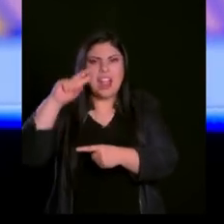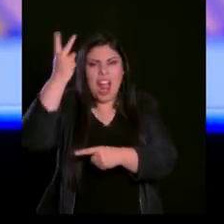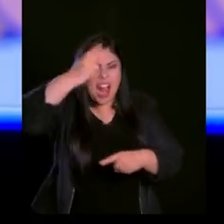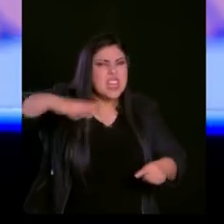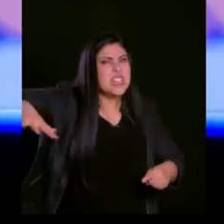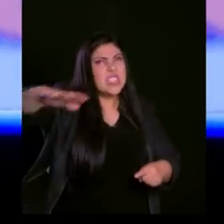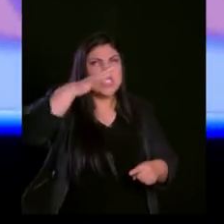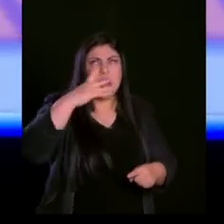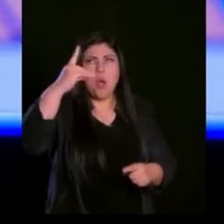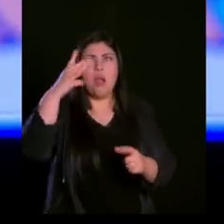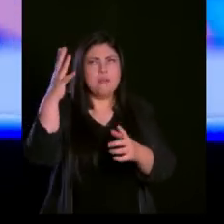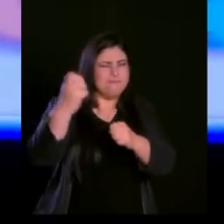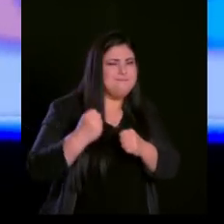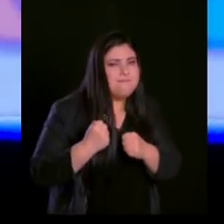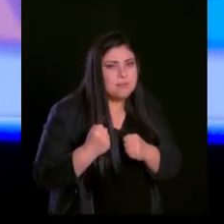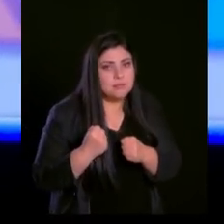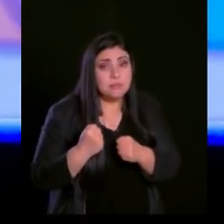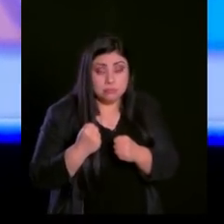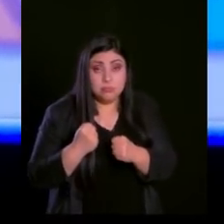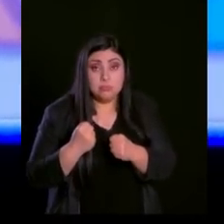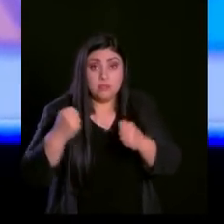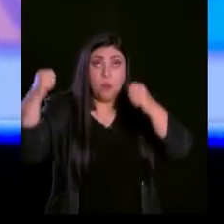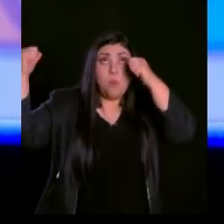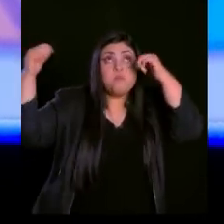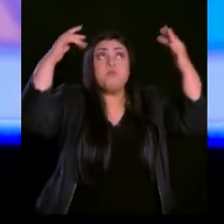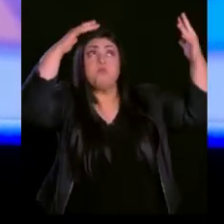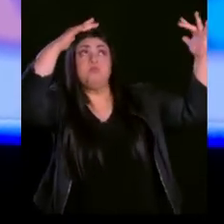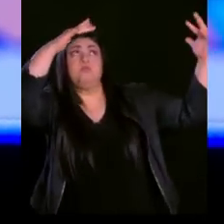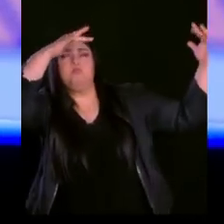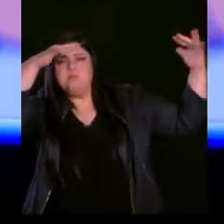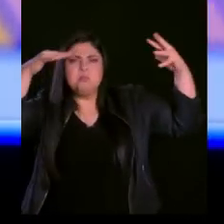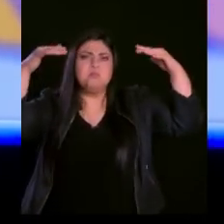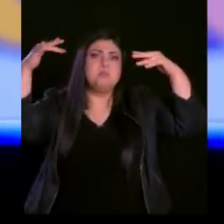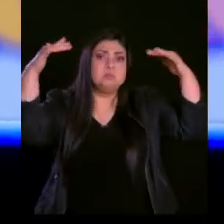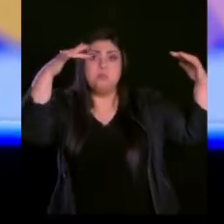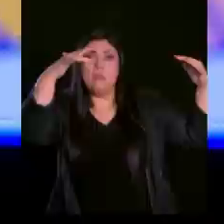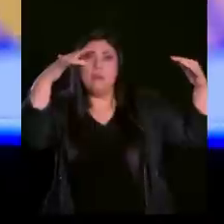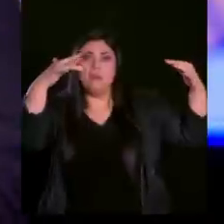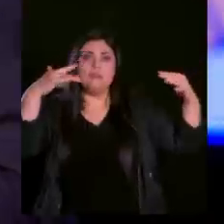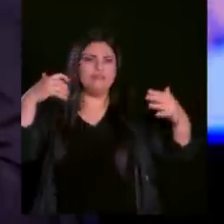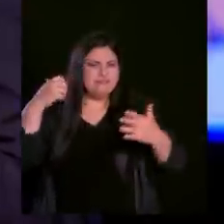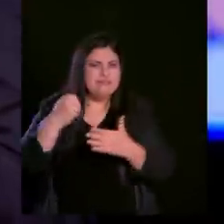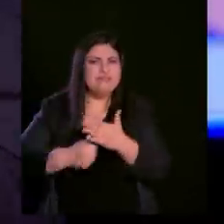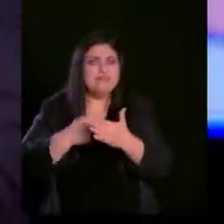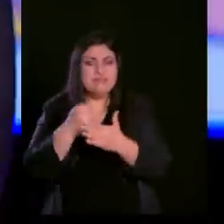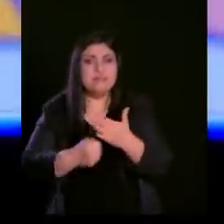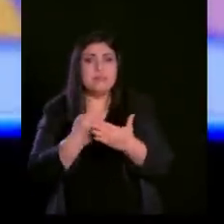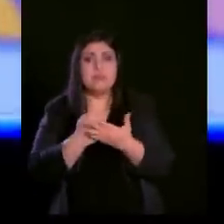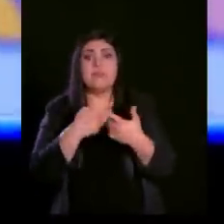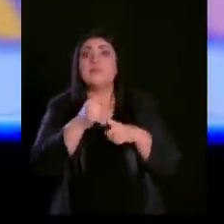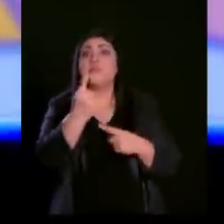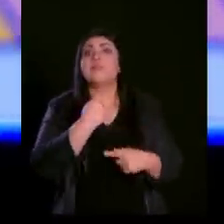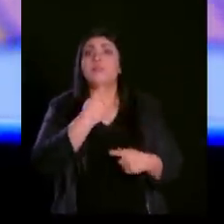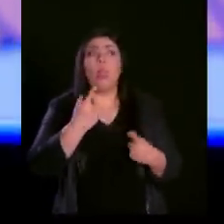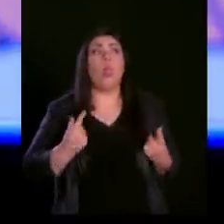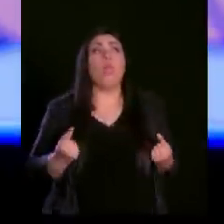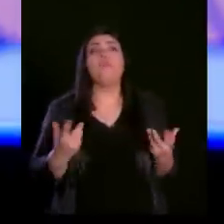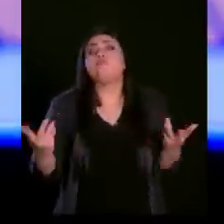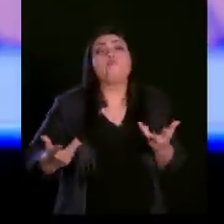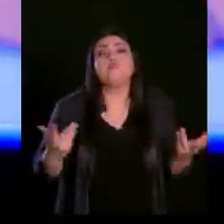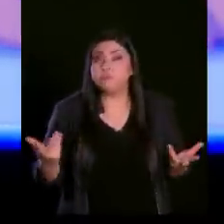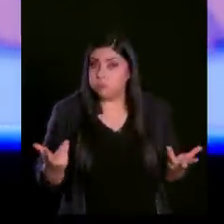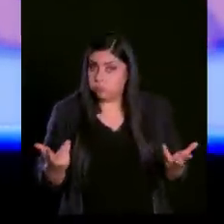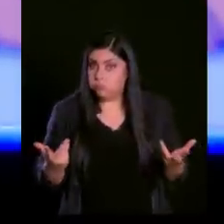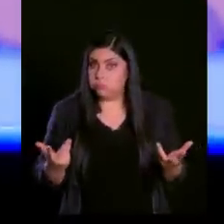sí y es una batalla que no termina Pero tú estás en medio el